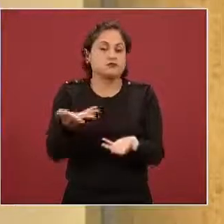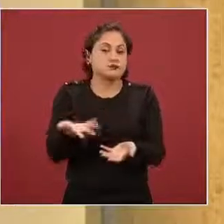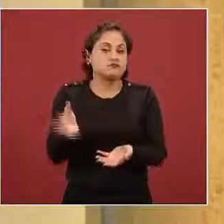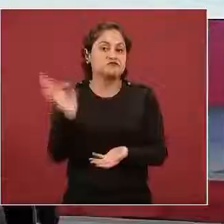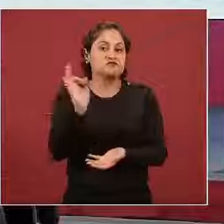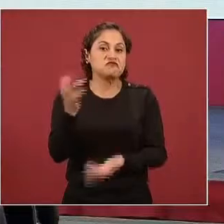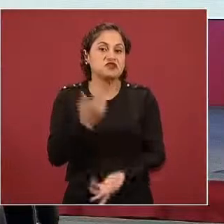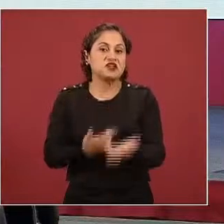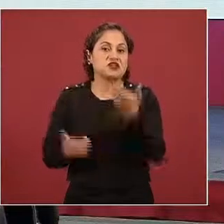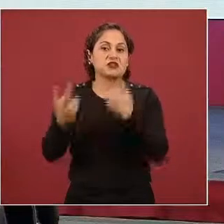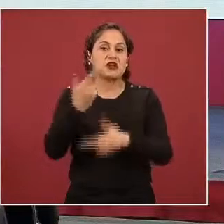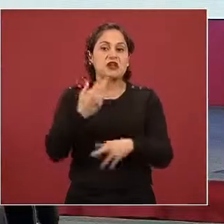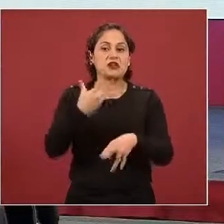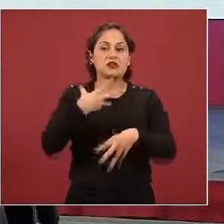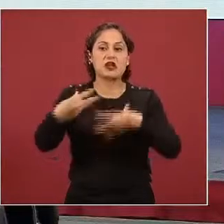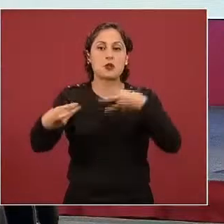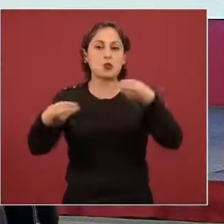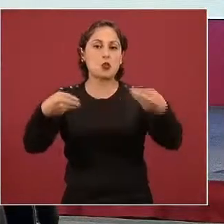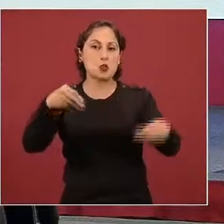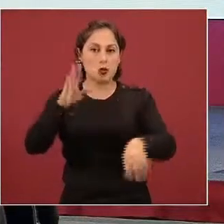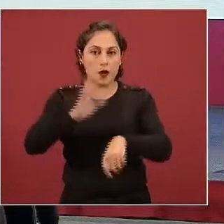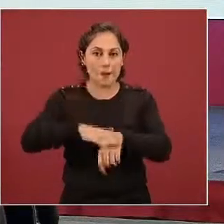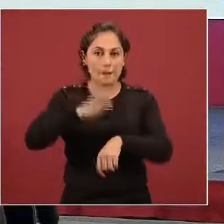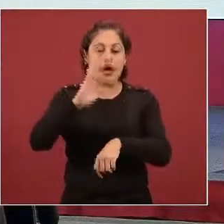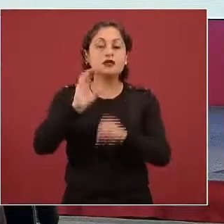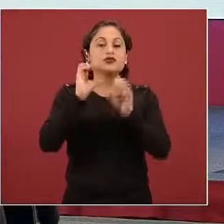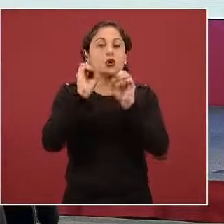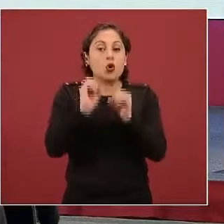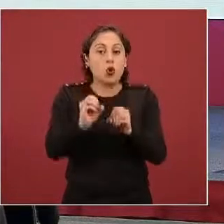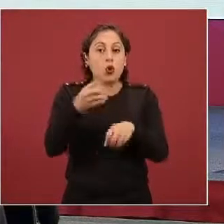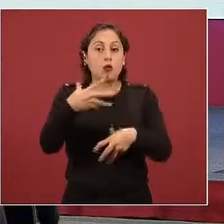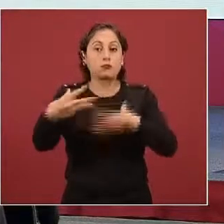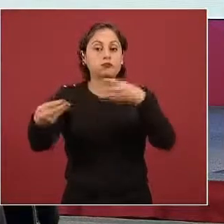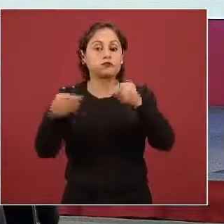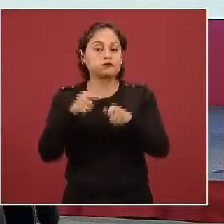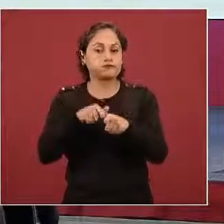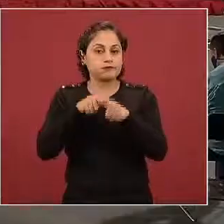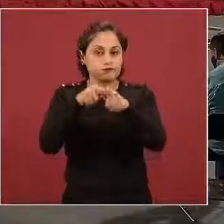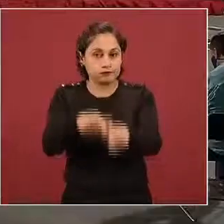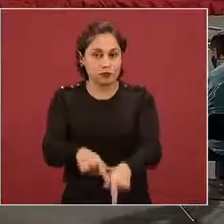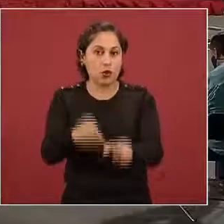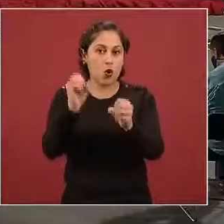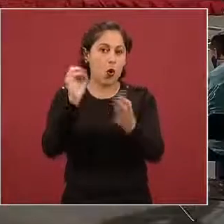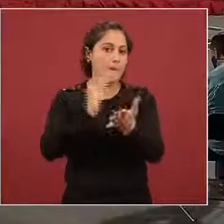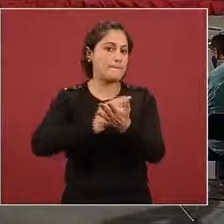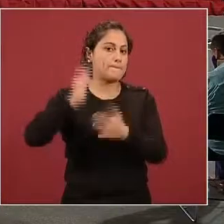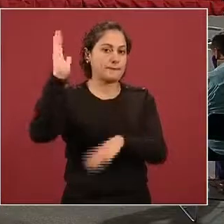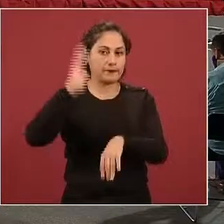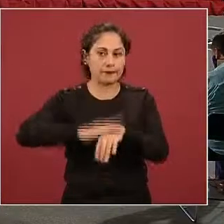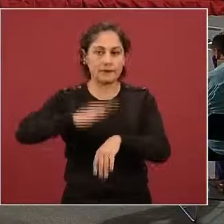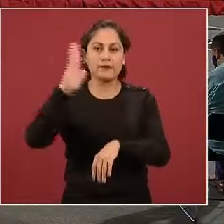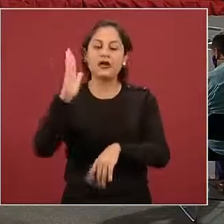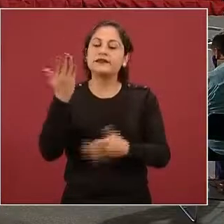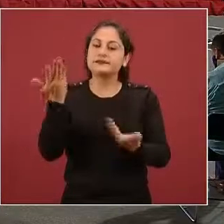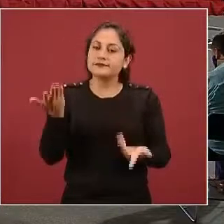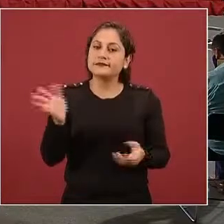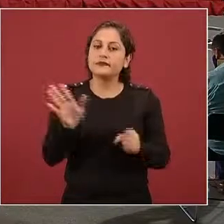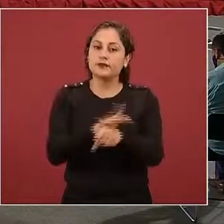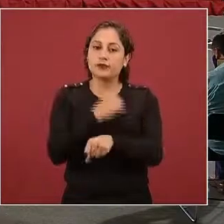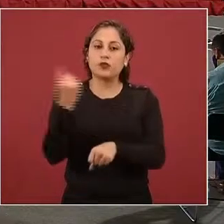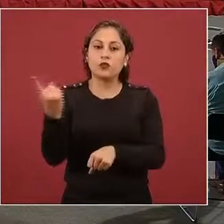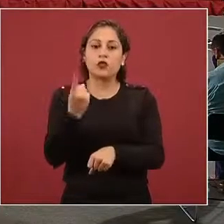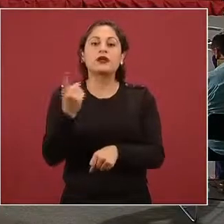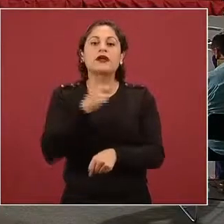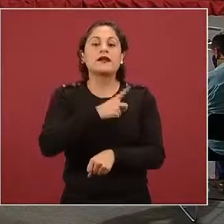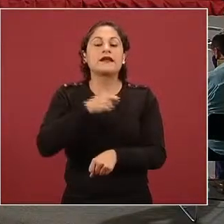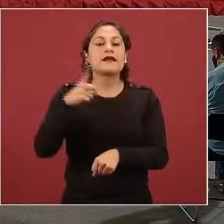en los contagios y se mantenga o incluso se exacerbe, aumente la epidemia cuando se hace un desconfinamiento demasiado